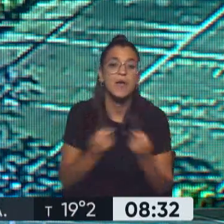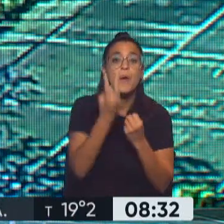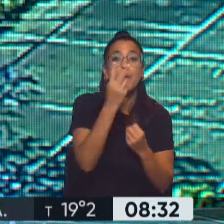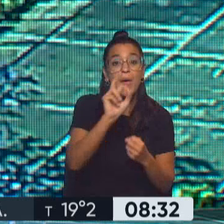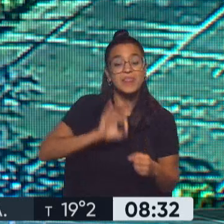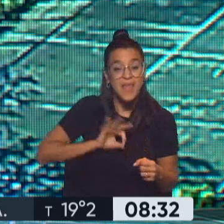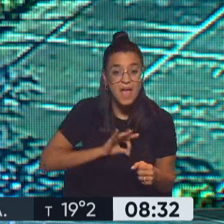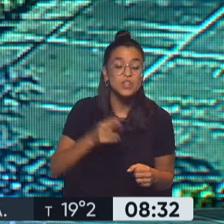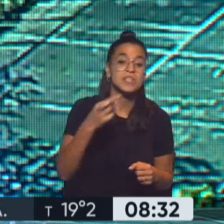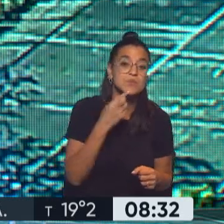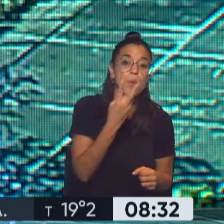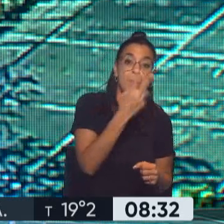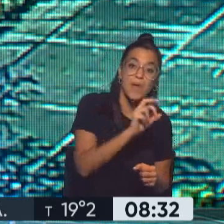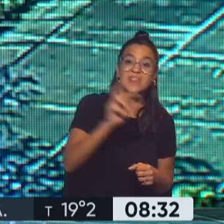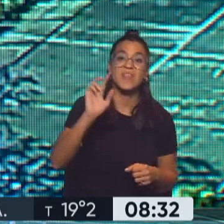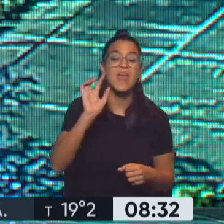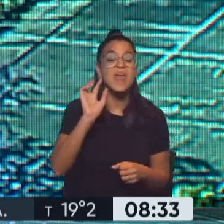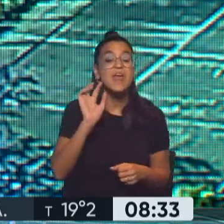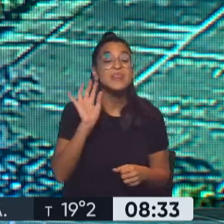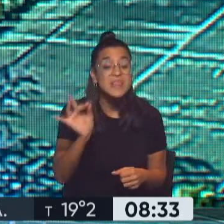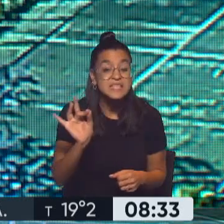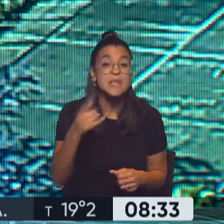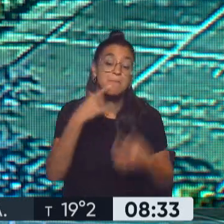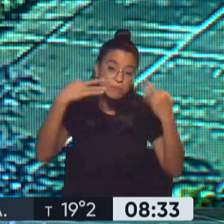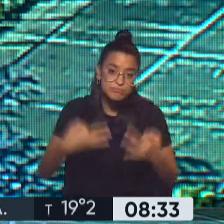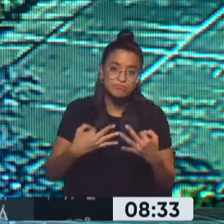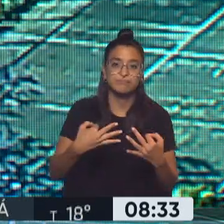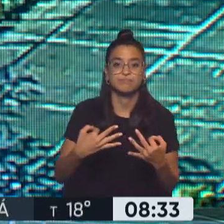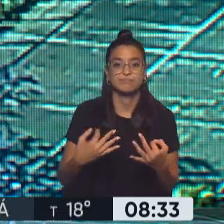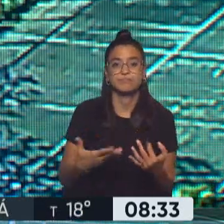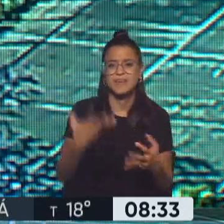20 años del 19-20 de diciembre, lo que fue justamente